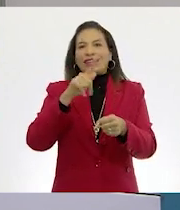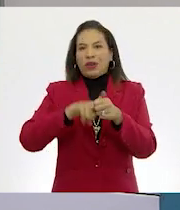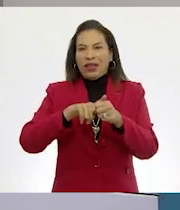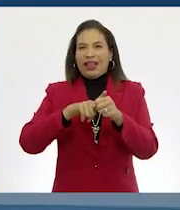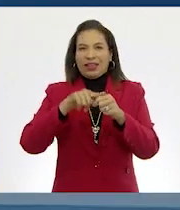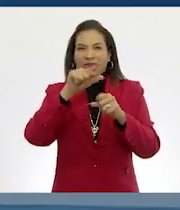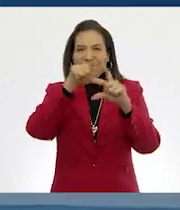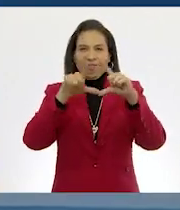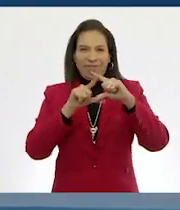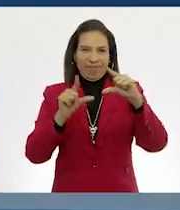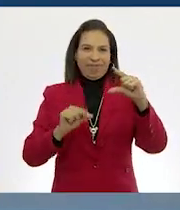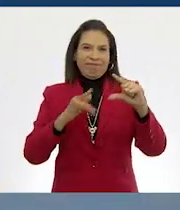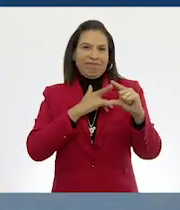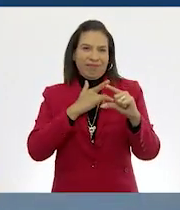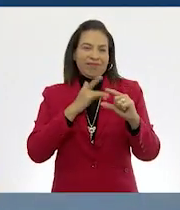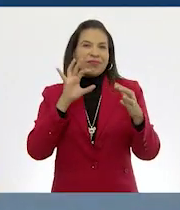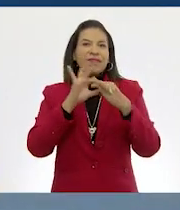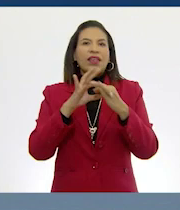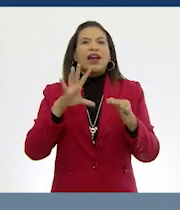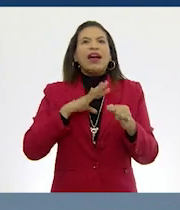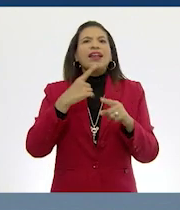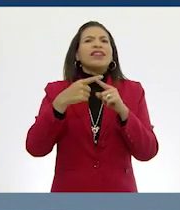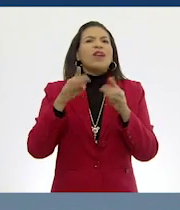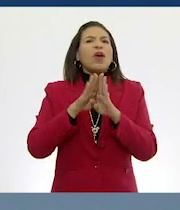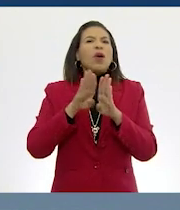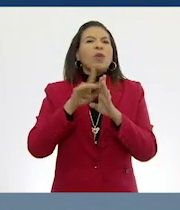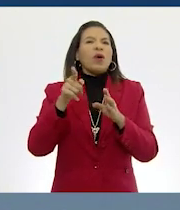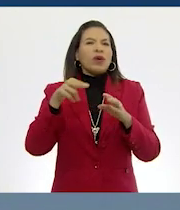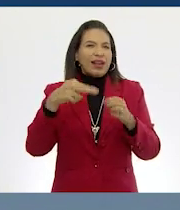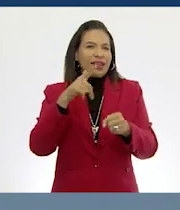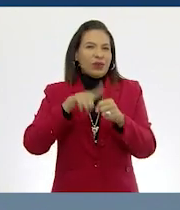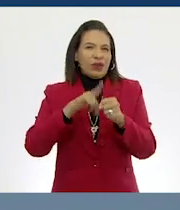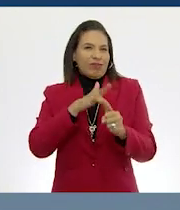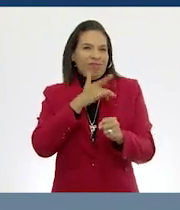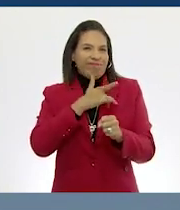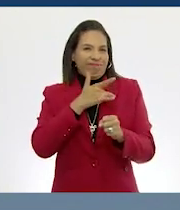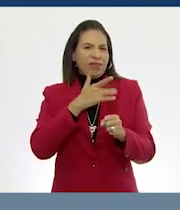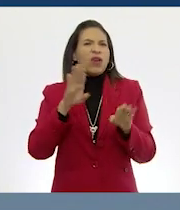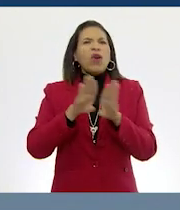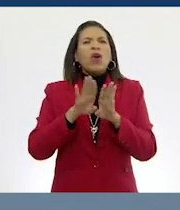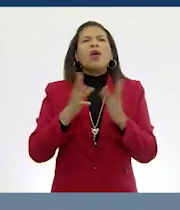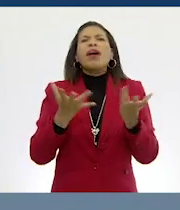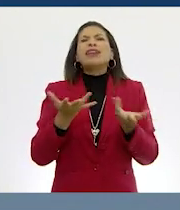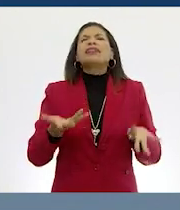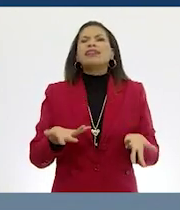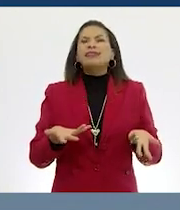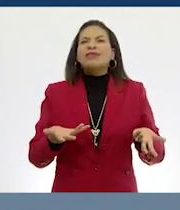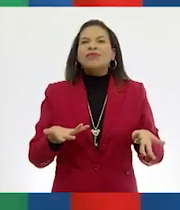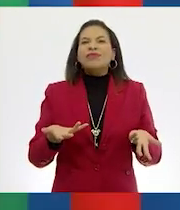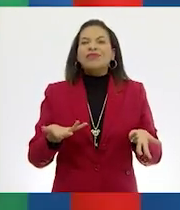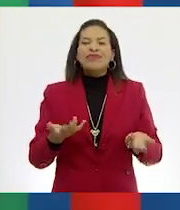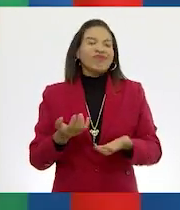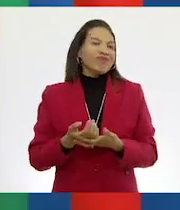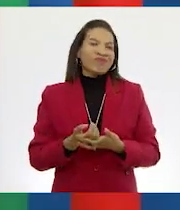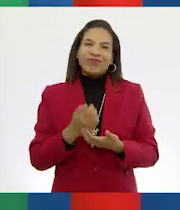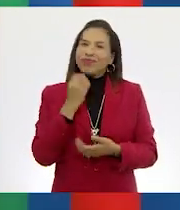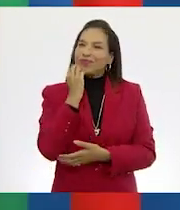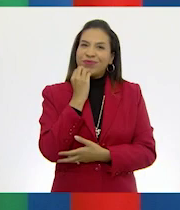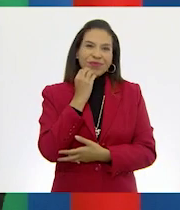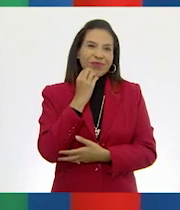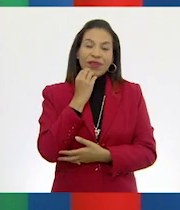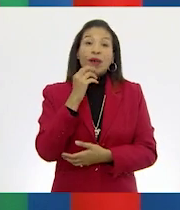nacionalismo. ¿Entonces llevaban una clase de nacionalismo? ¿O cómo le hacían? No,